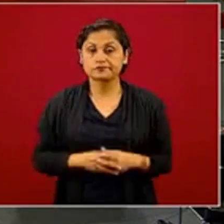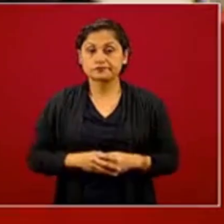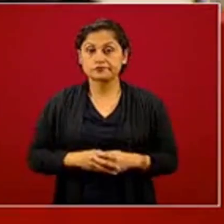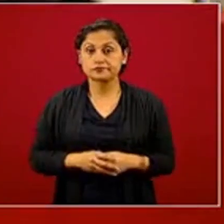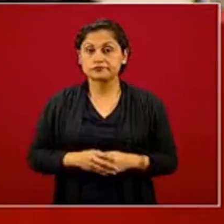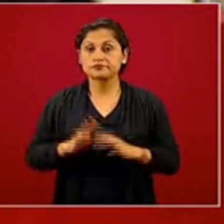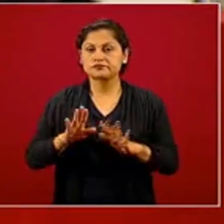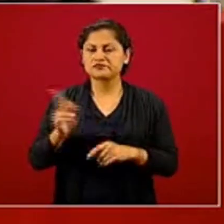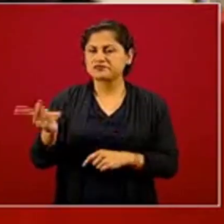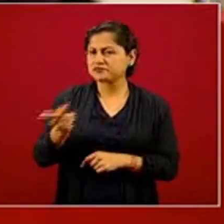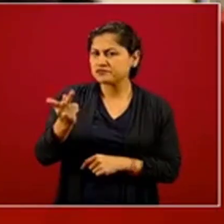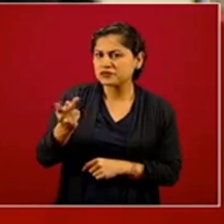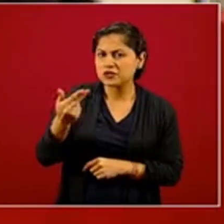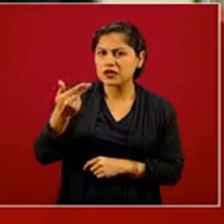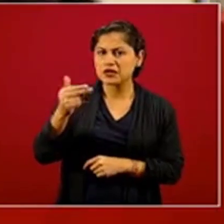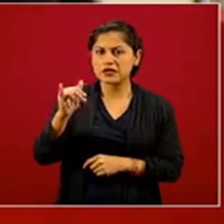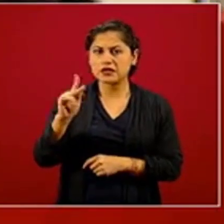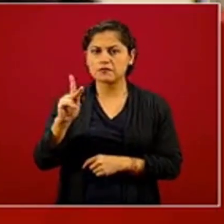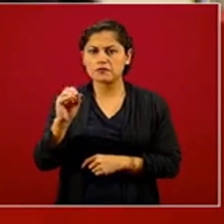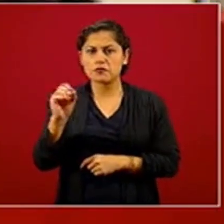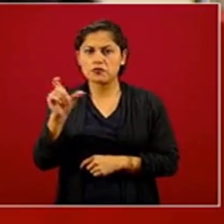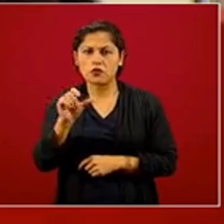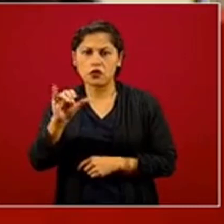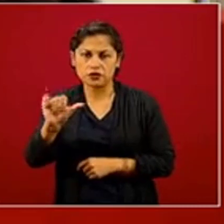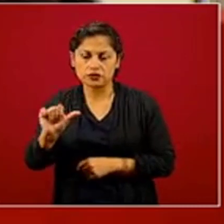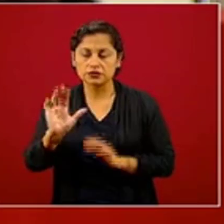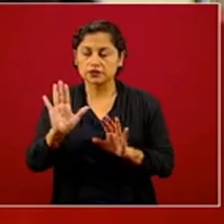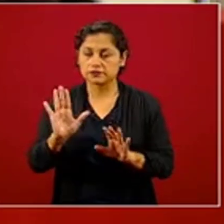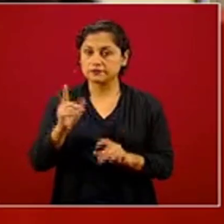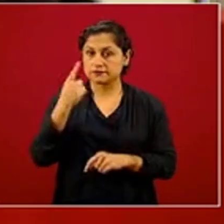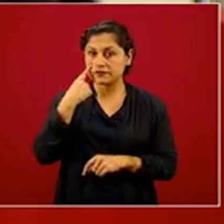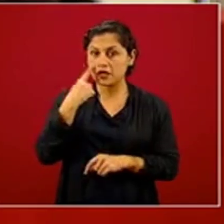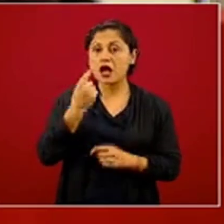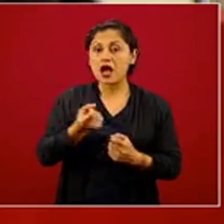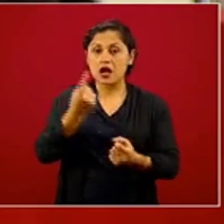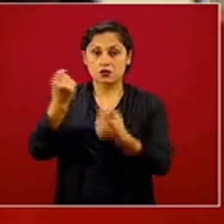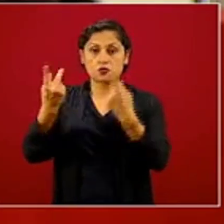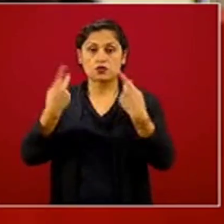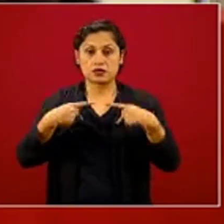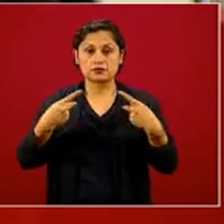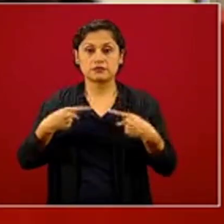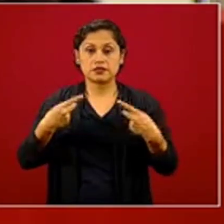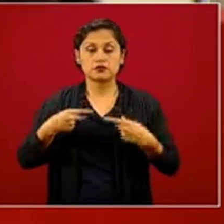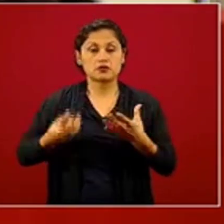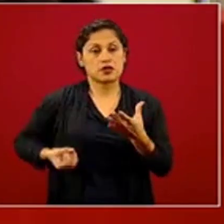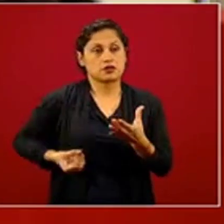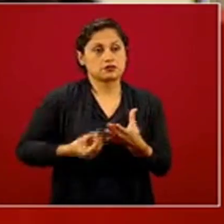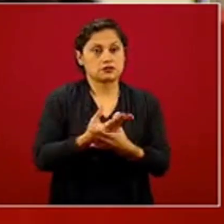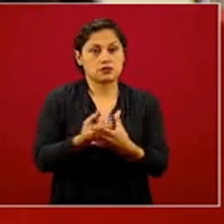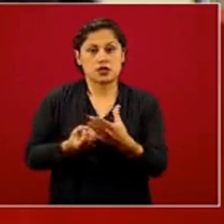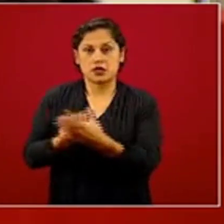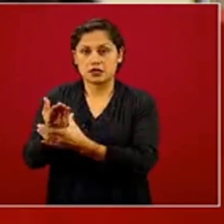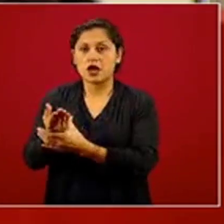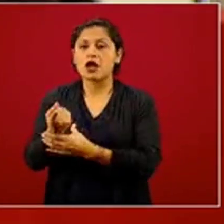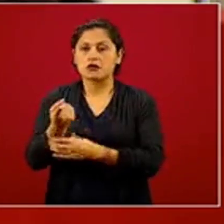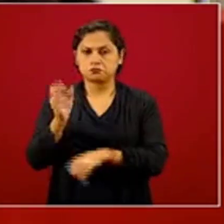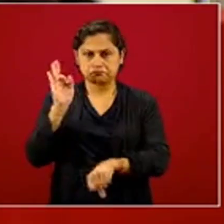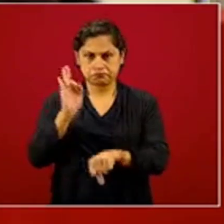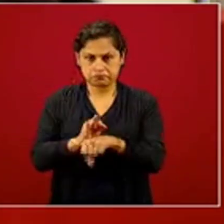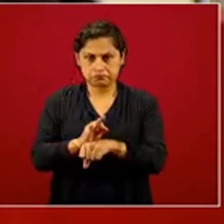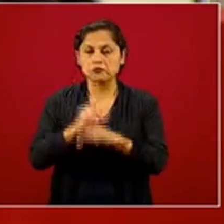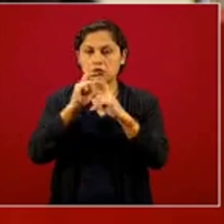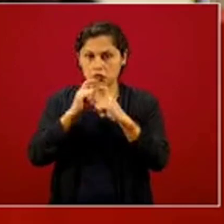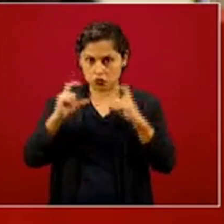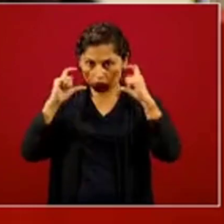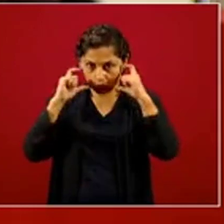la hipoxia. Es decir, las personas ya están saliendo de casa, una medida de protección es usar el cubrebocas. En el